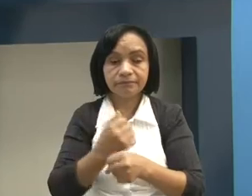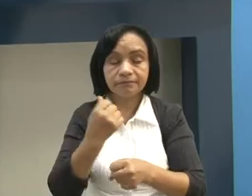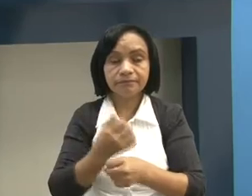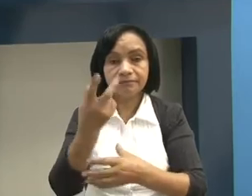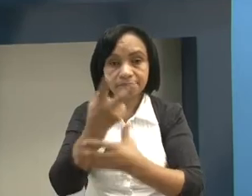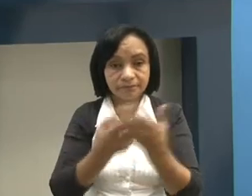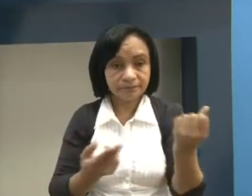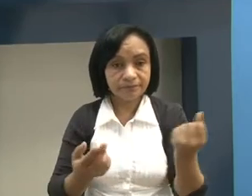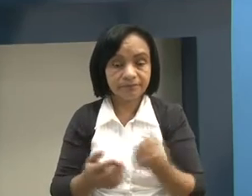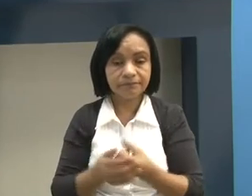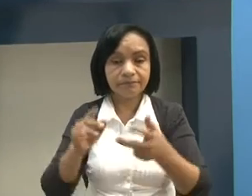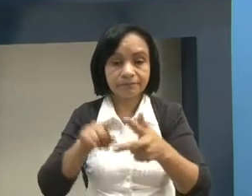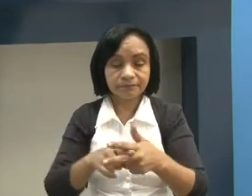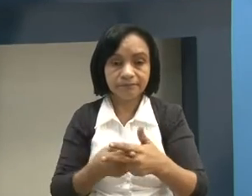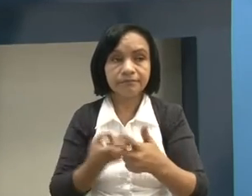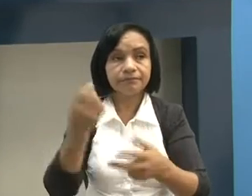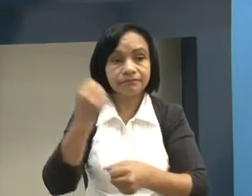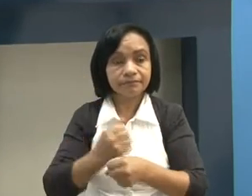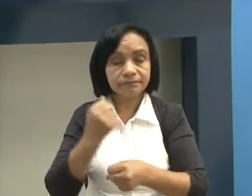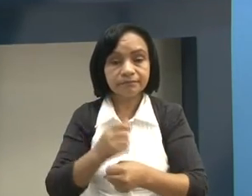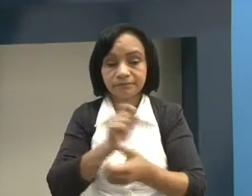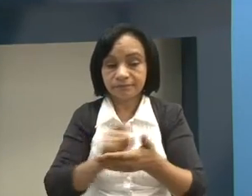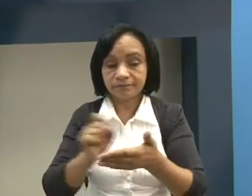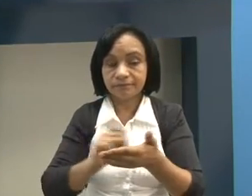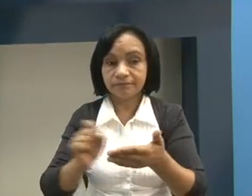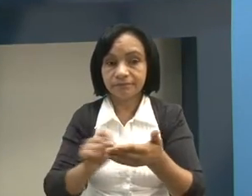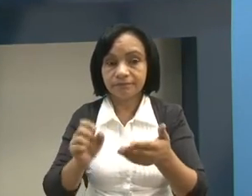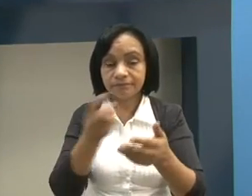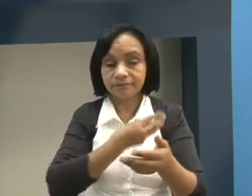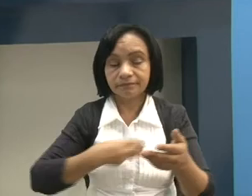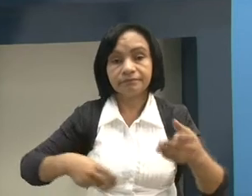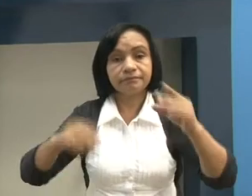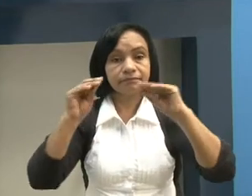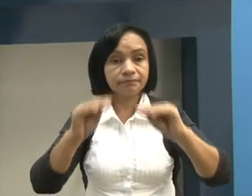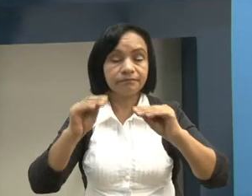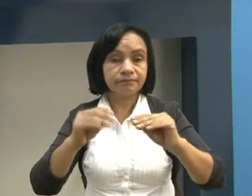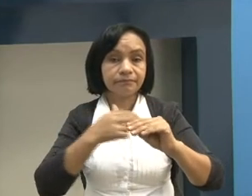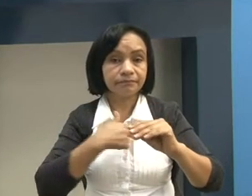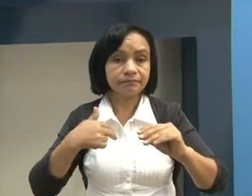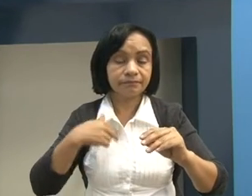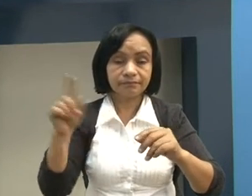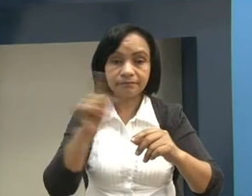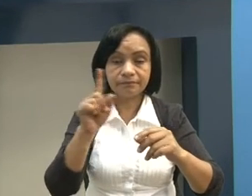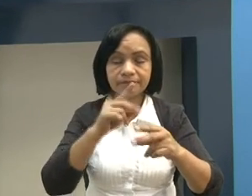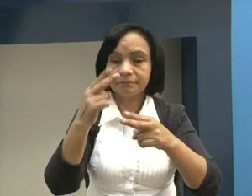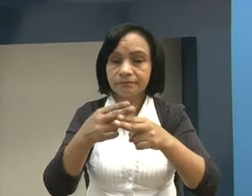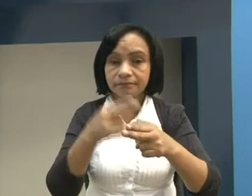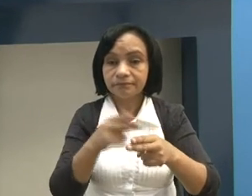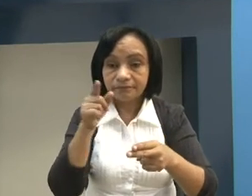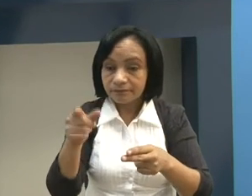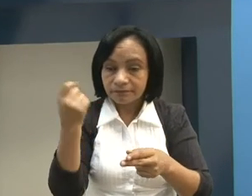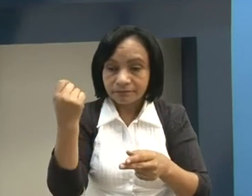por otro lado, comenzamos a elaborar y a trabajar con el Ministerio de Educación el hecho de que no se nombraran maestros que no